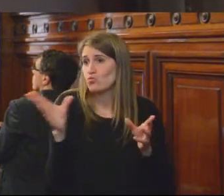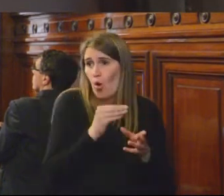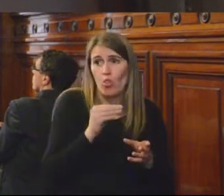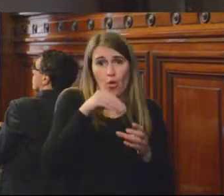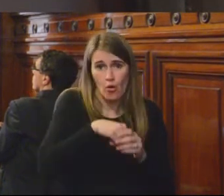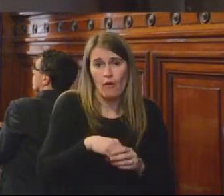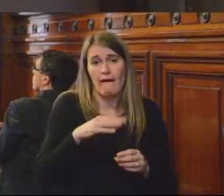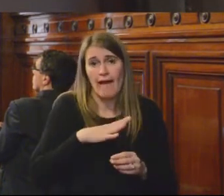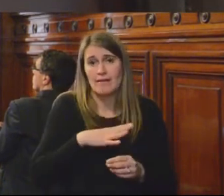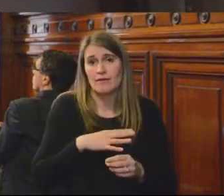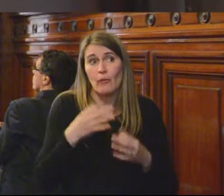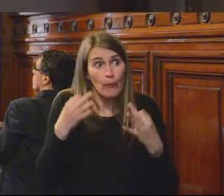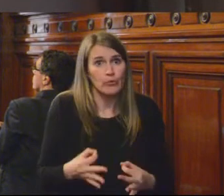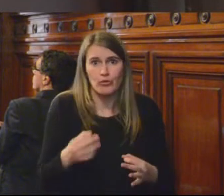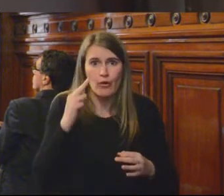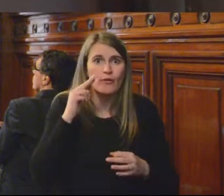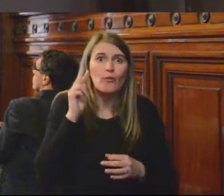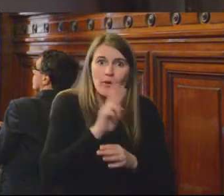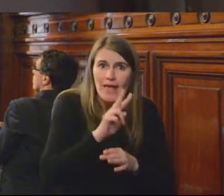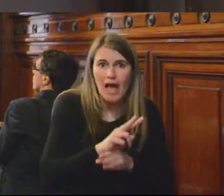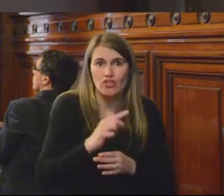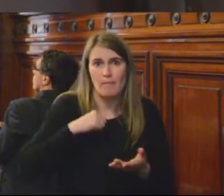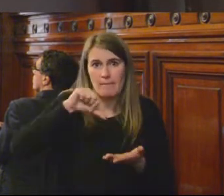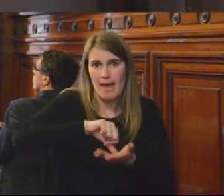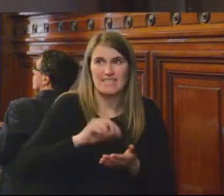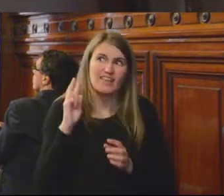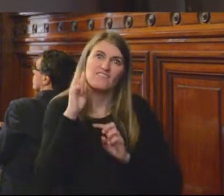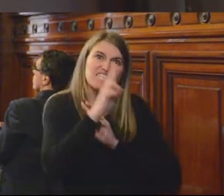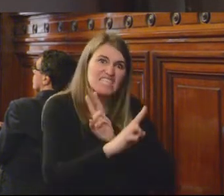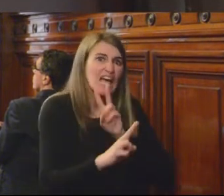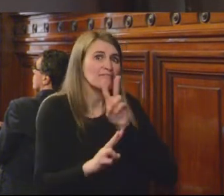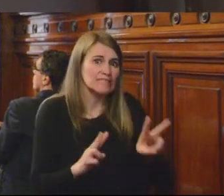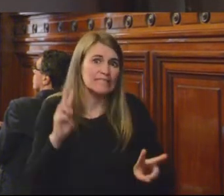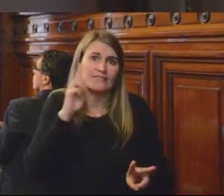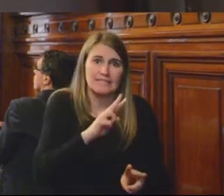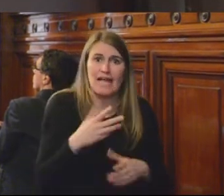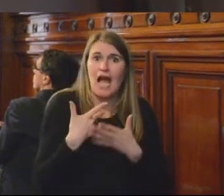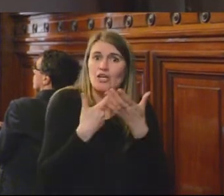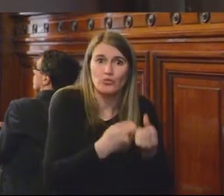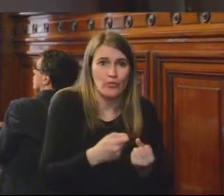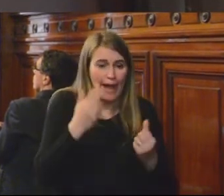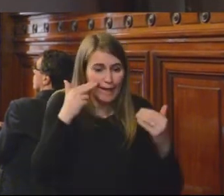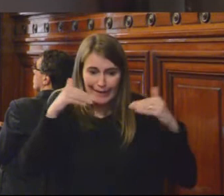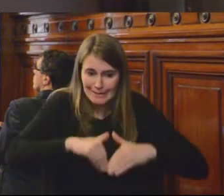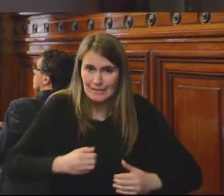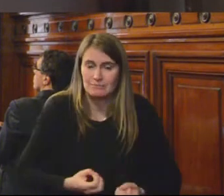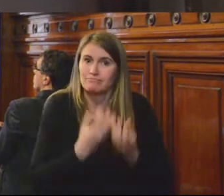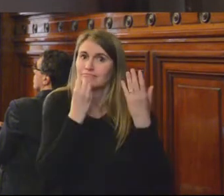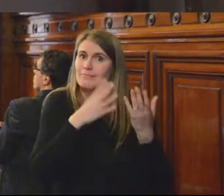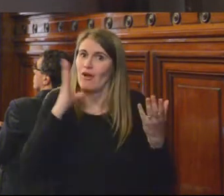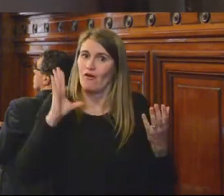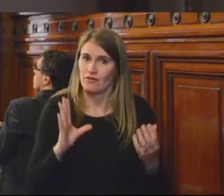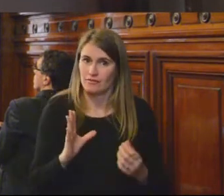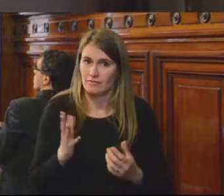que estuvieran monitoreando, que estuvieran visitando el país, que nos ayudaran a salir de la crisis. Yo le hago un llamado a los funcionarios